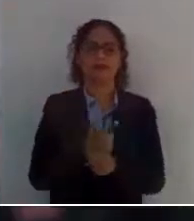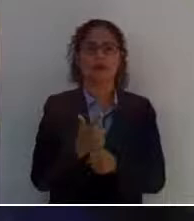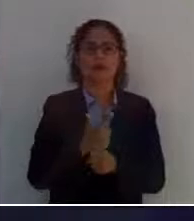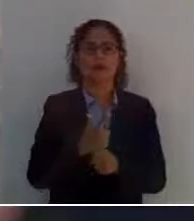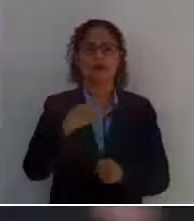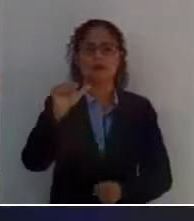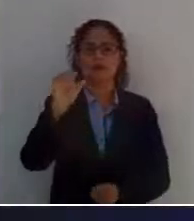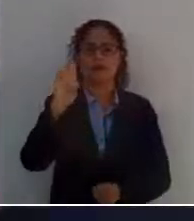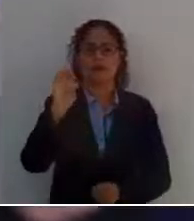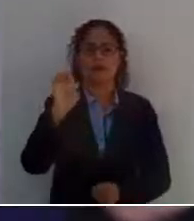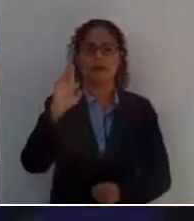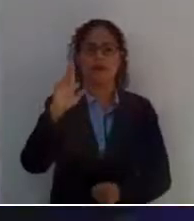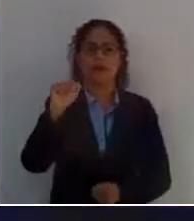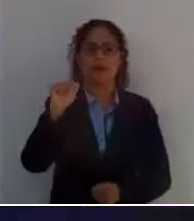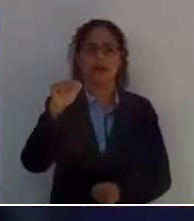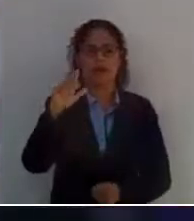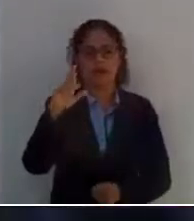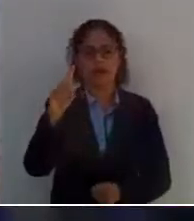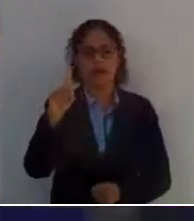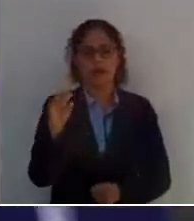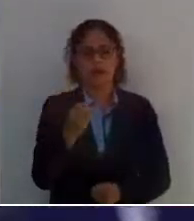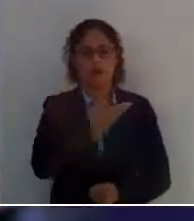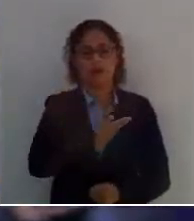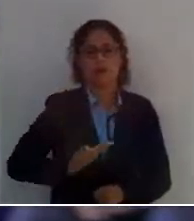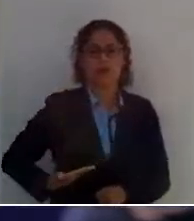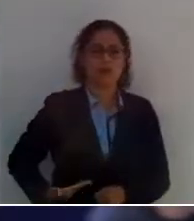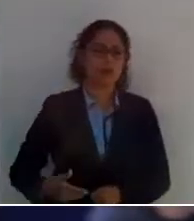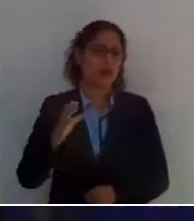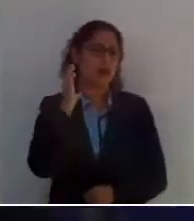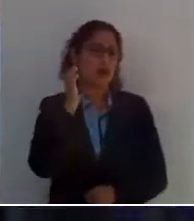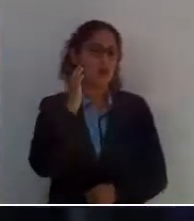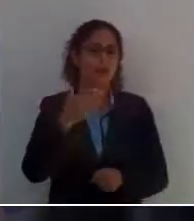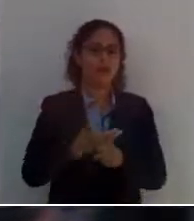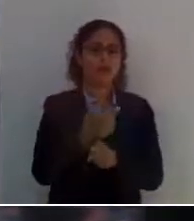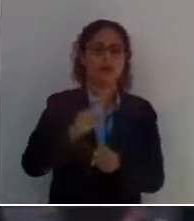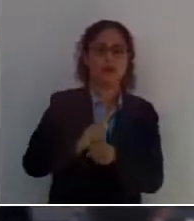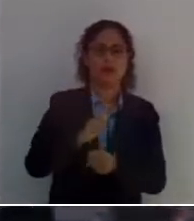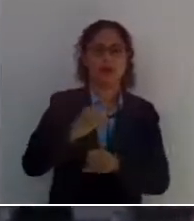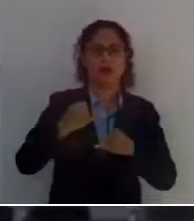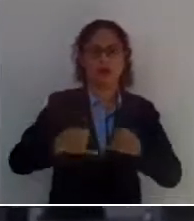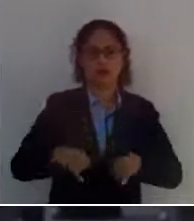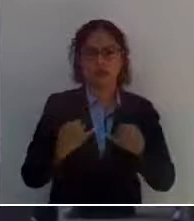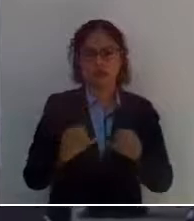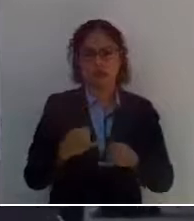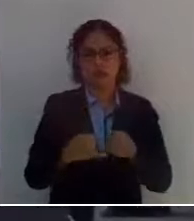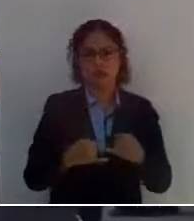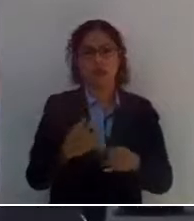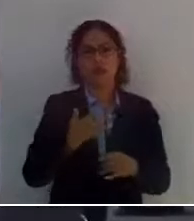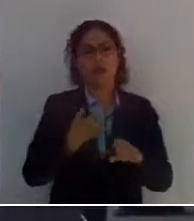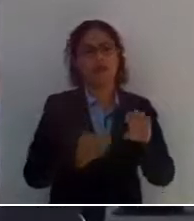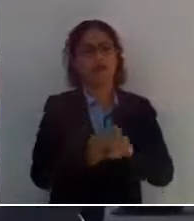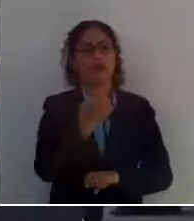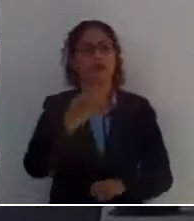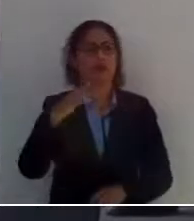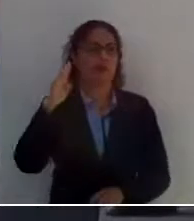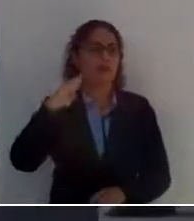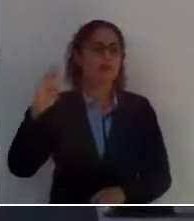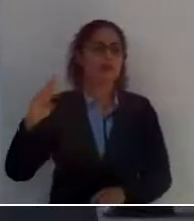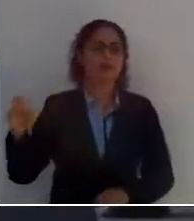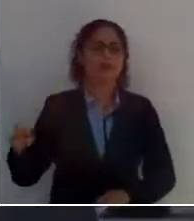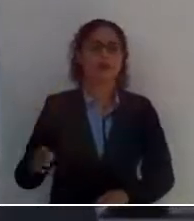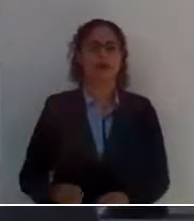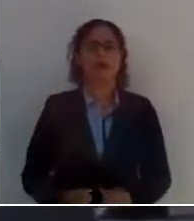Licenciado Abelardo Pérez Estrada, presidente de la Cámara Nacional de la Industria de la Transformación en el Estado de Michoacán.